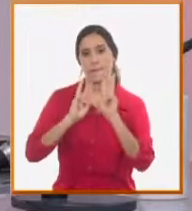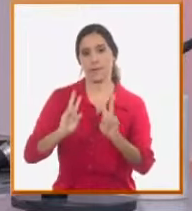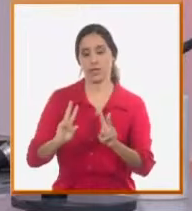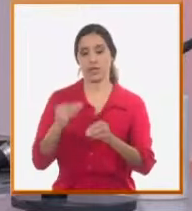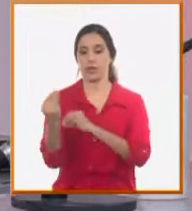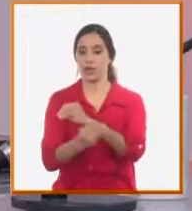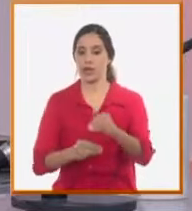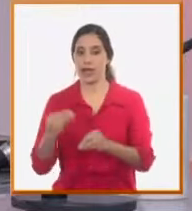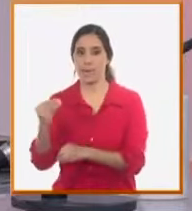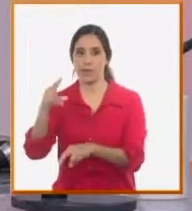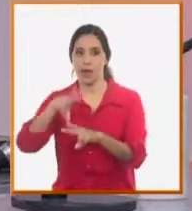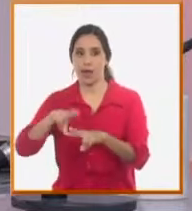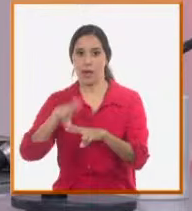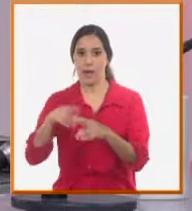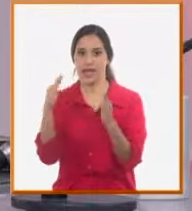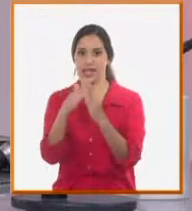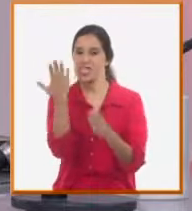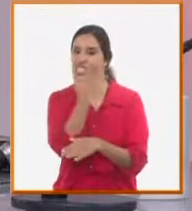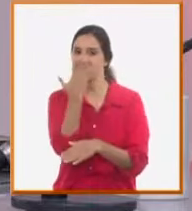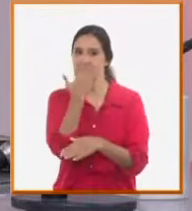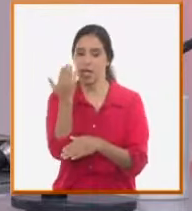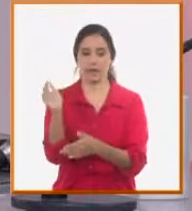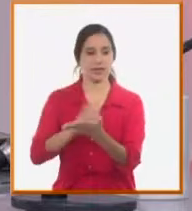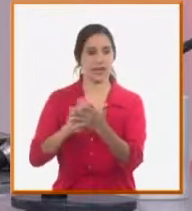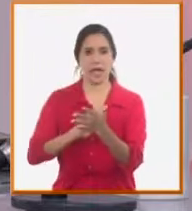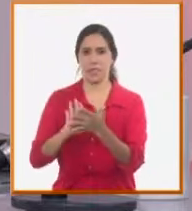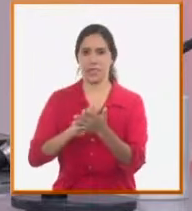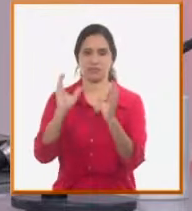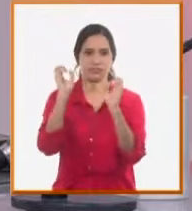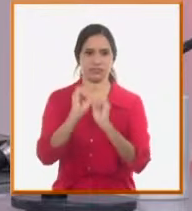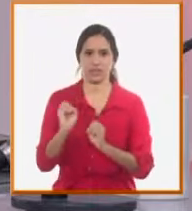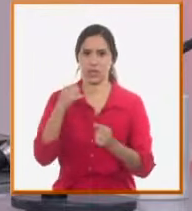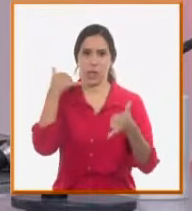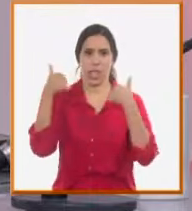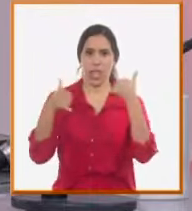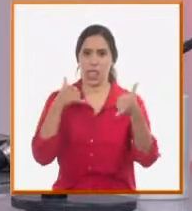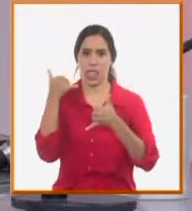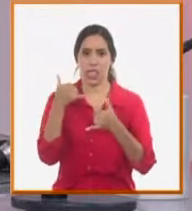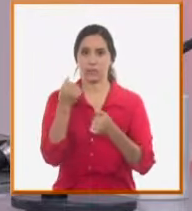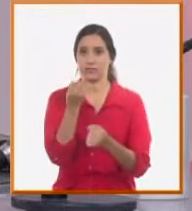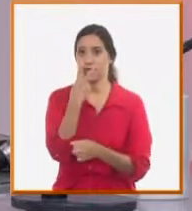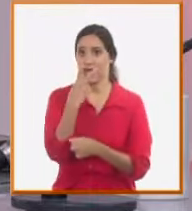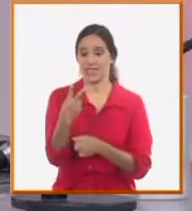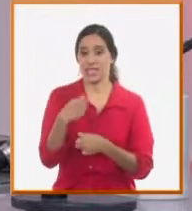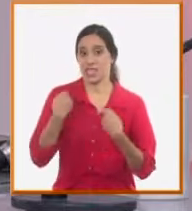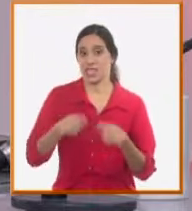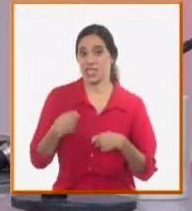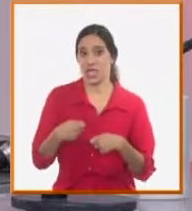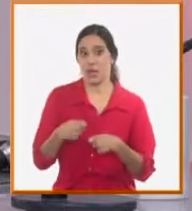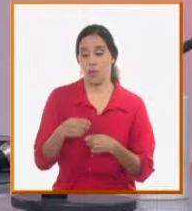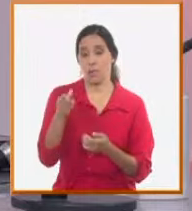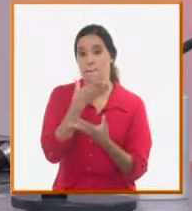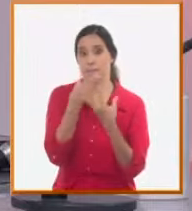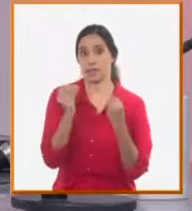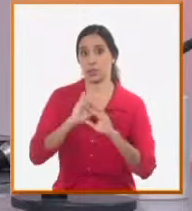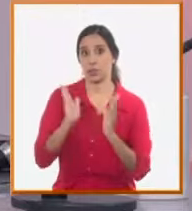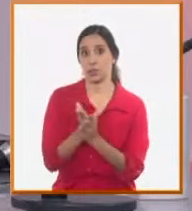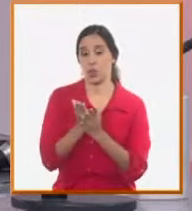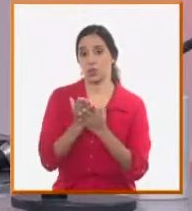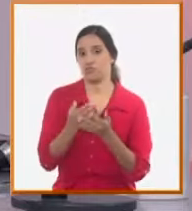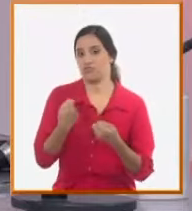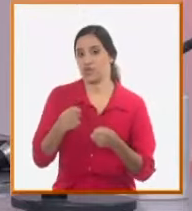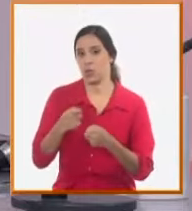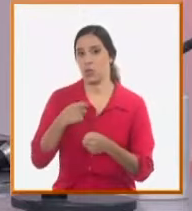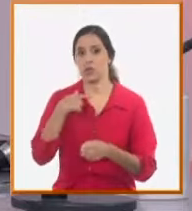llamado para decirme quién atenderá mi seguro aquí. Estoy preocupada porque si no pago lo pierdo. ¿A dónde debo dirigirme? Creo que se debería